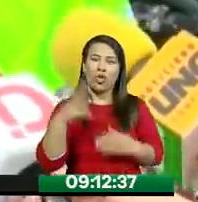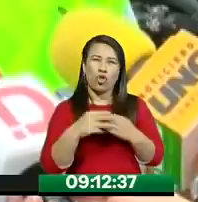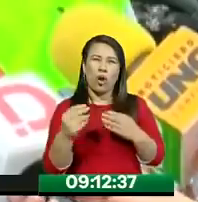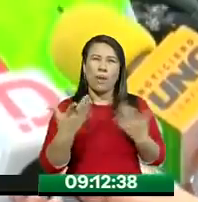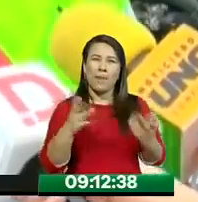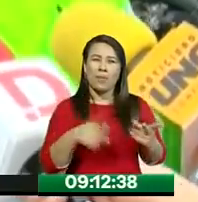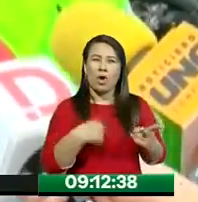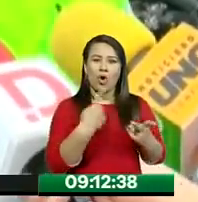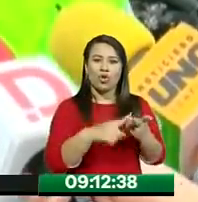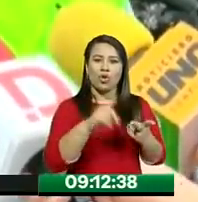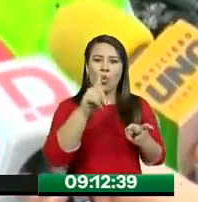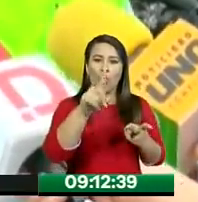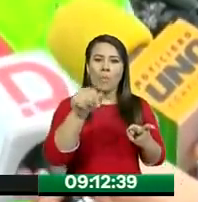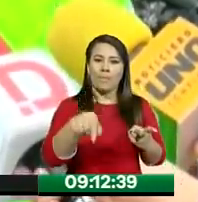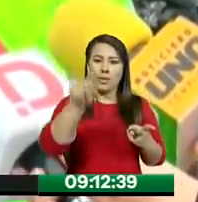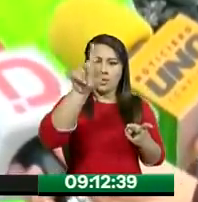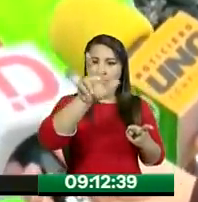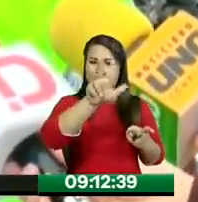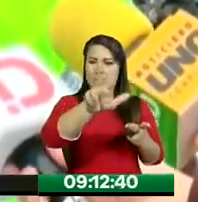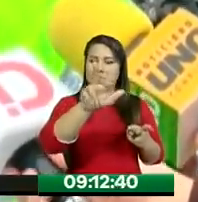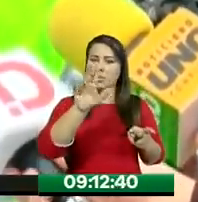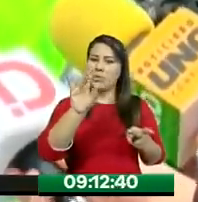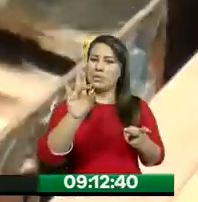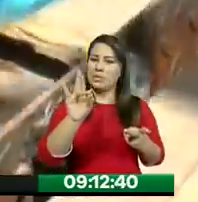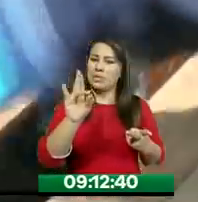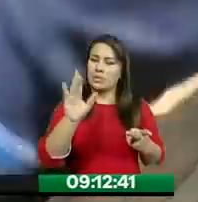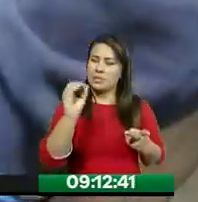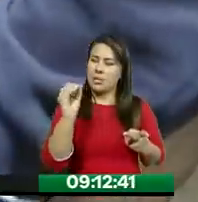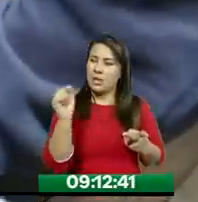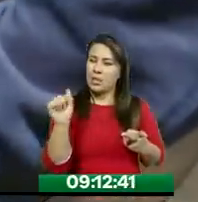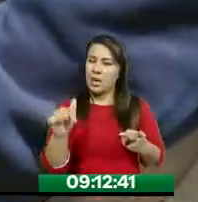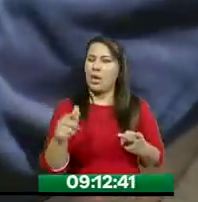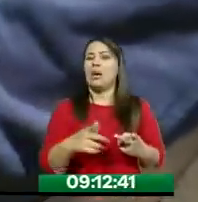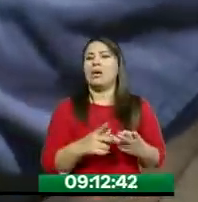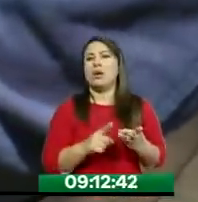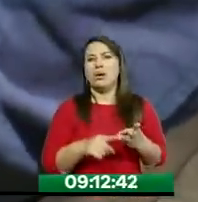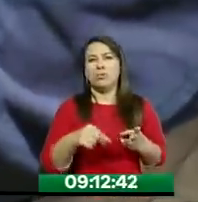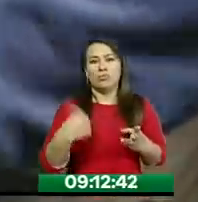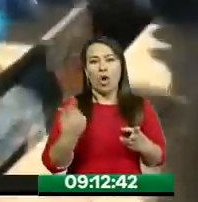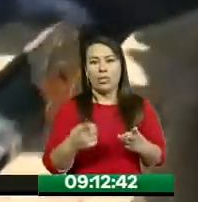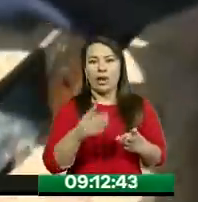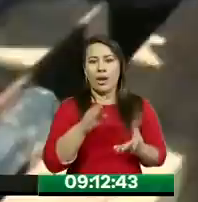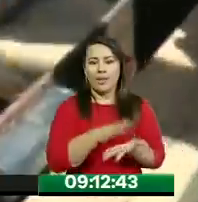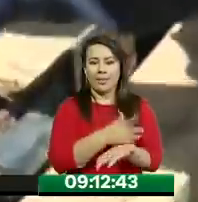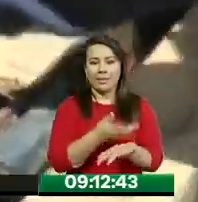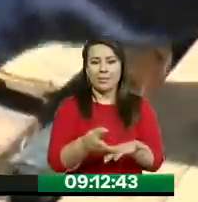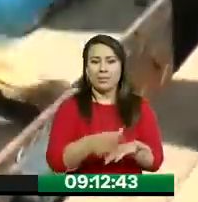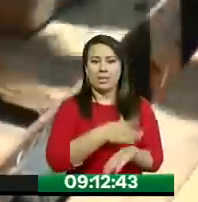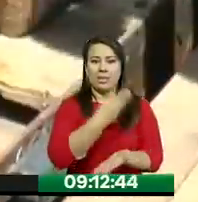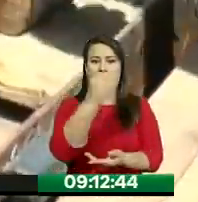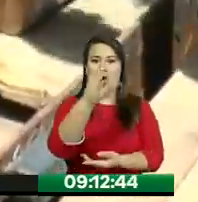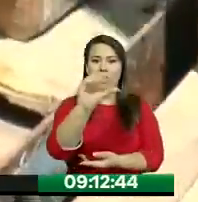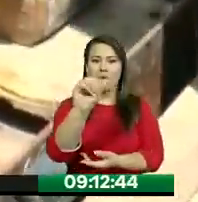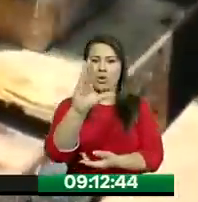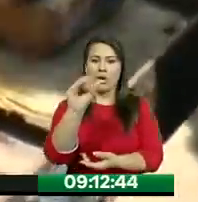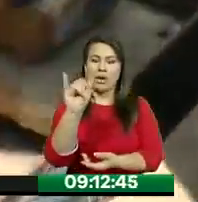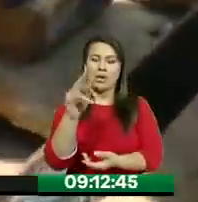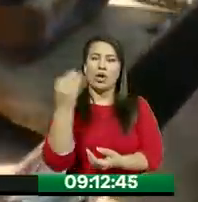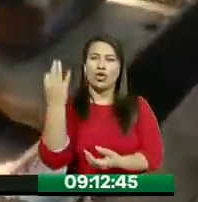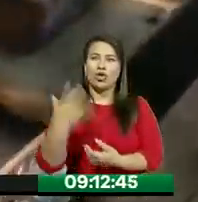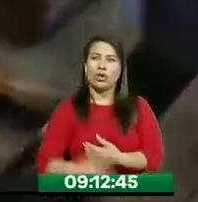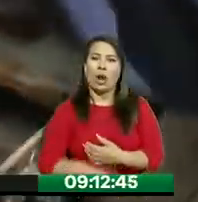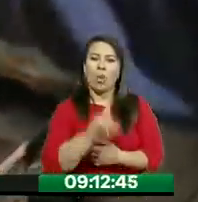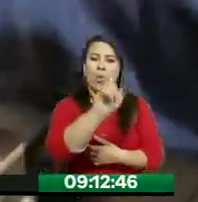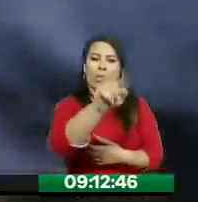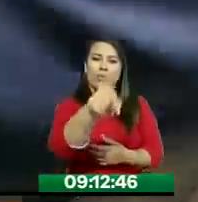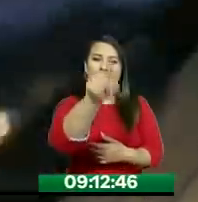que esto tenga alguna solución y esto lo puedan solucionar de alguna manera, ¿no? Como para